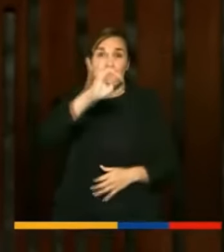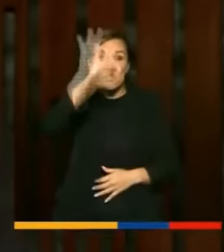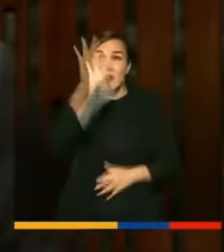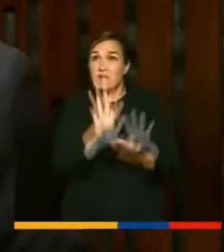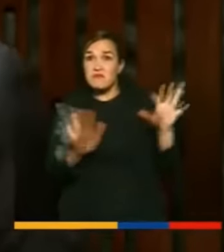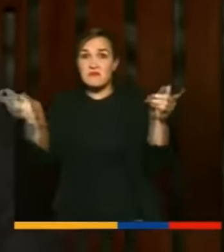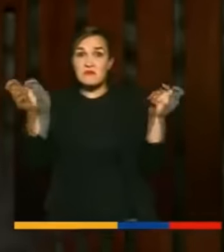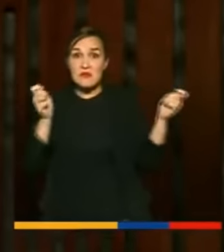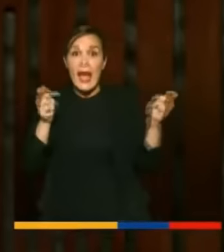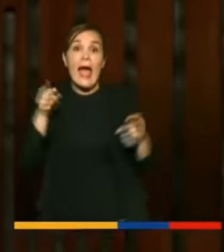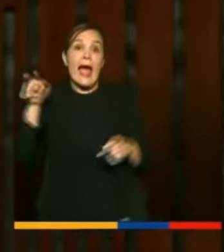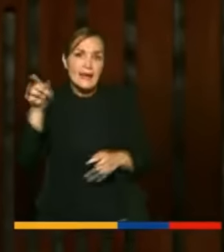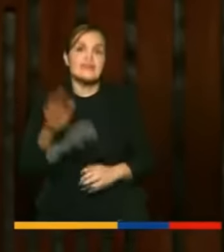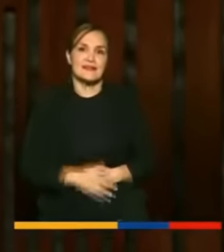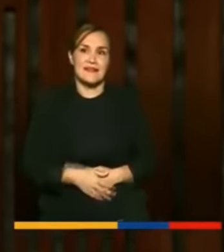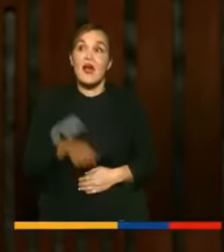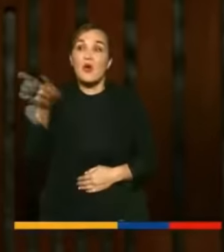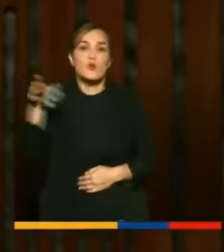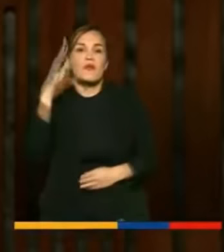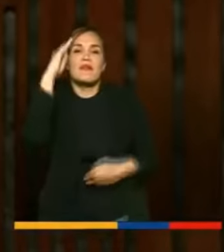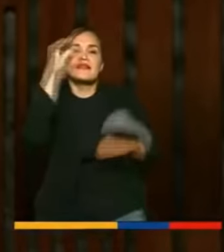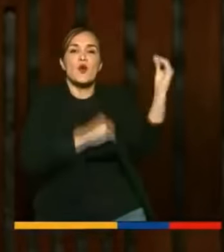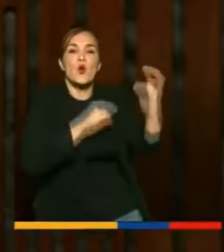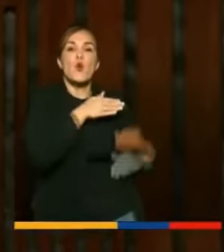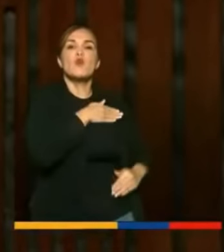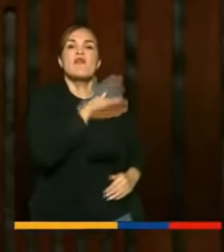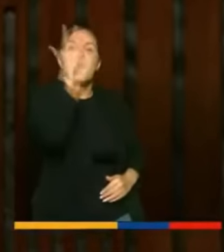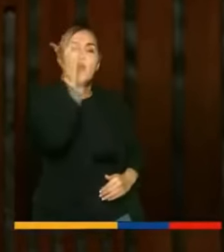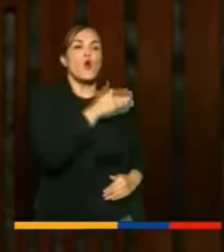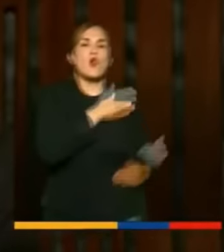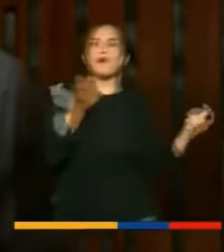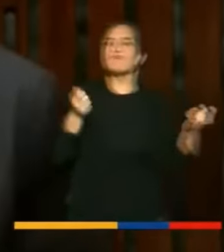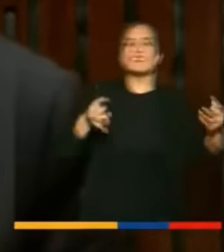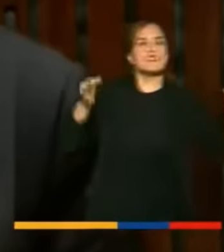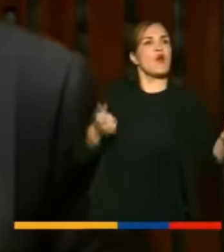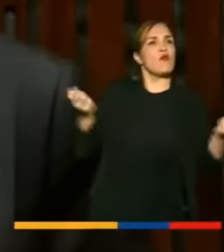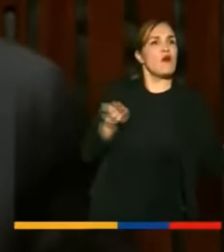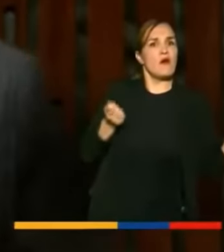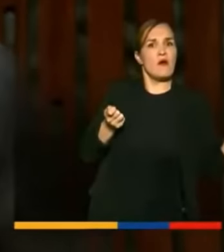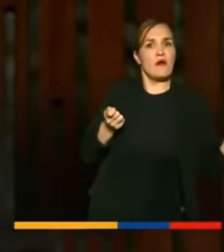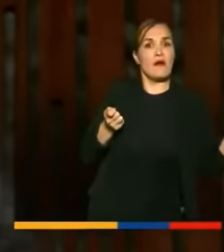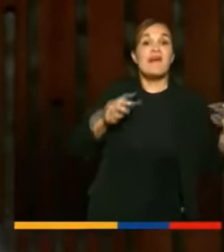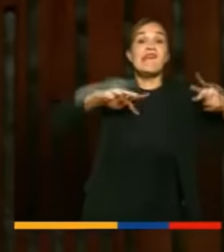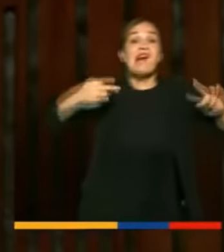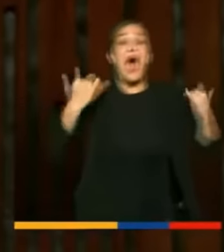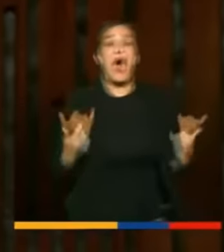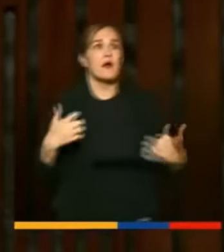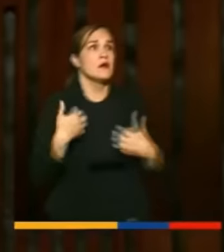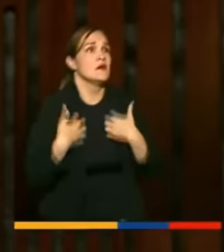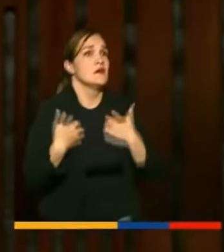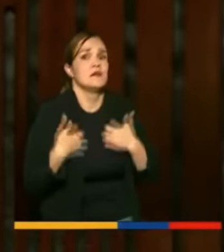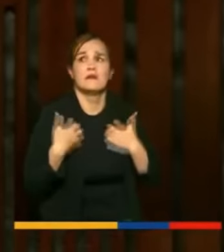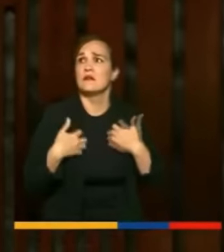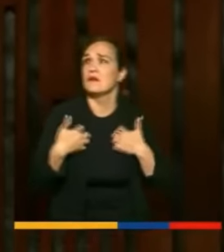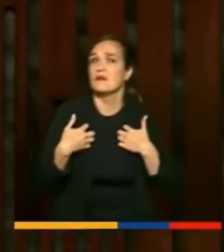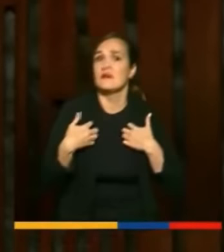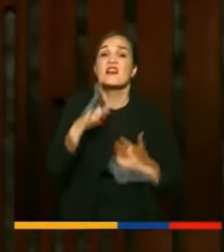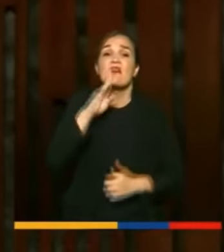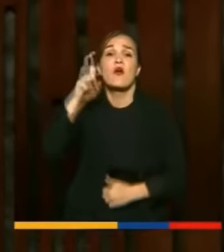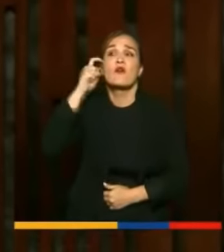Uribe, que con él Colombia se sentía segura. Hoy siente miedo. Durante su gobierno,